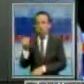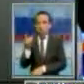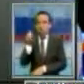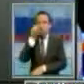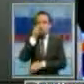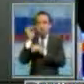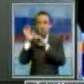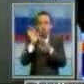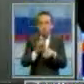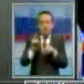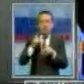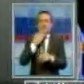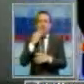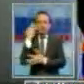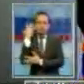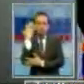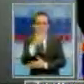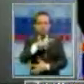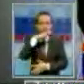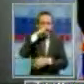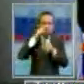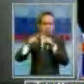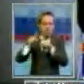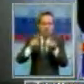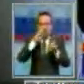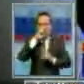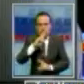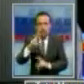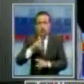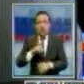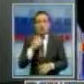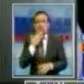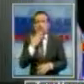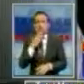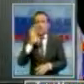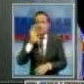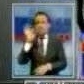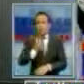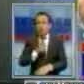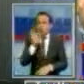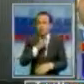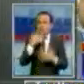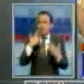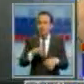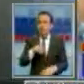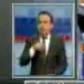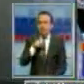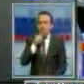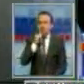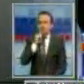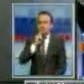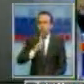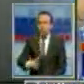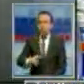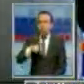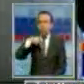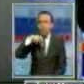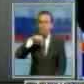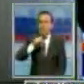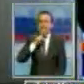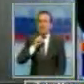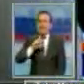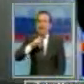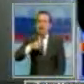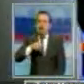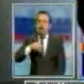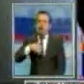la biodiversidad, pero resulta que el 80% de las áreas silvestres protegidas de Chile ya están en la Patagonia y seguimos creciendo allá. Ahora, si